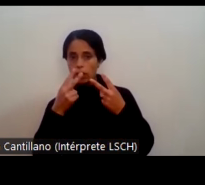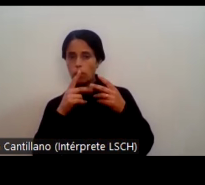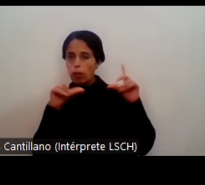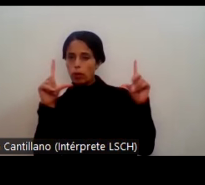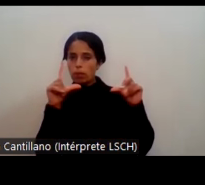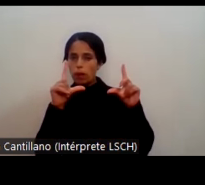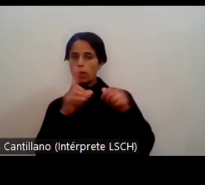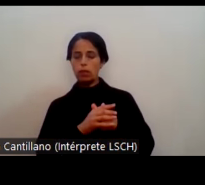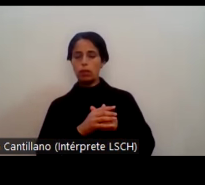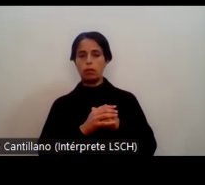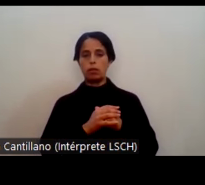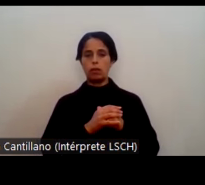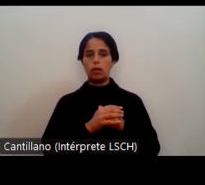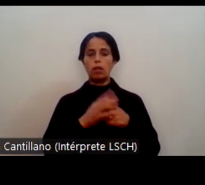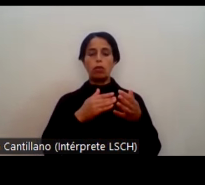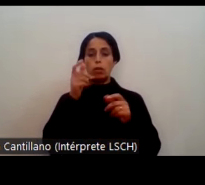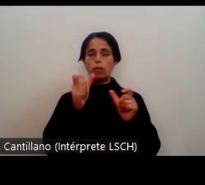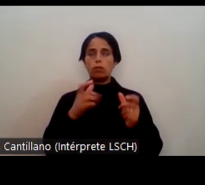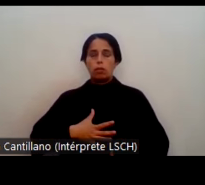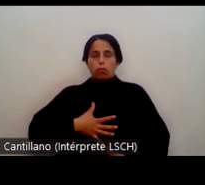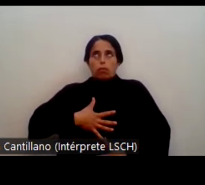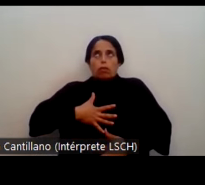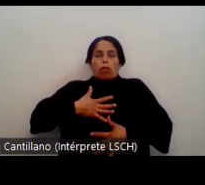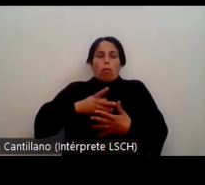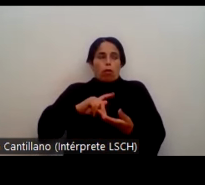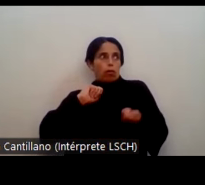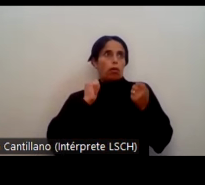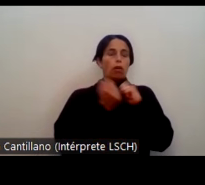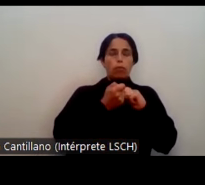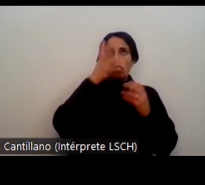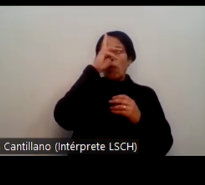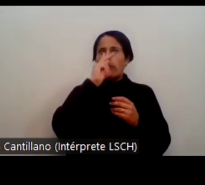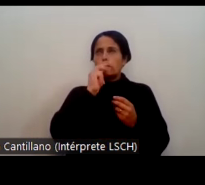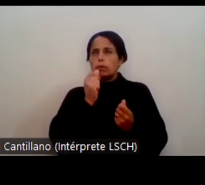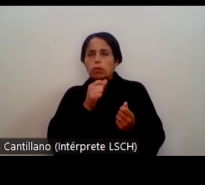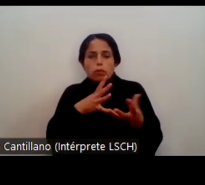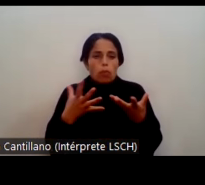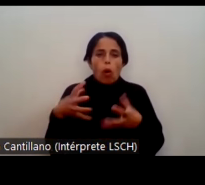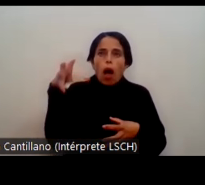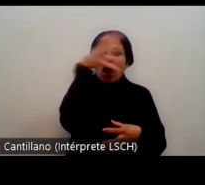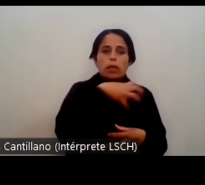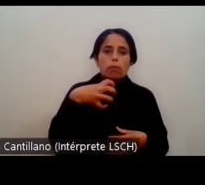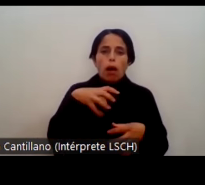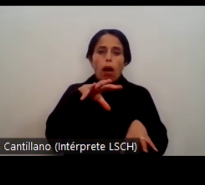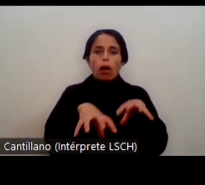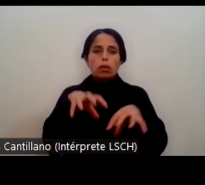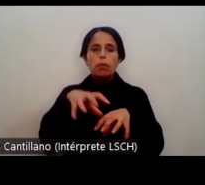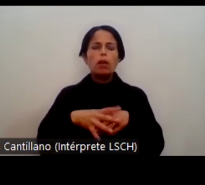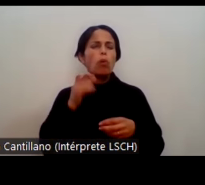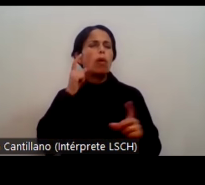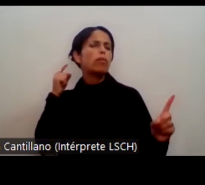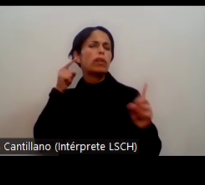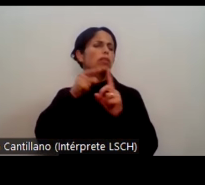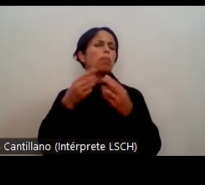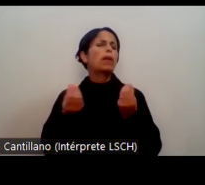graficarían ese momento de la transformación que experimentaba el chamán. ¿Con qué fin? ¿Con qué fin es el